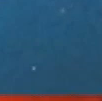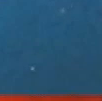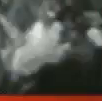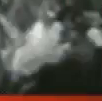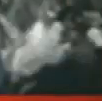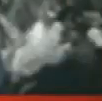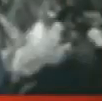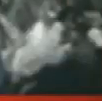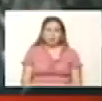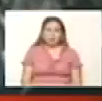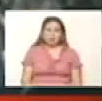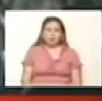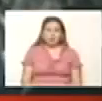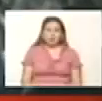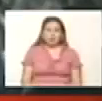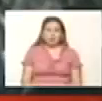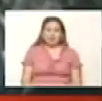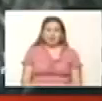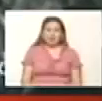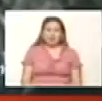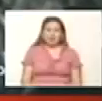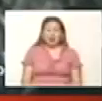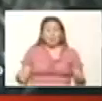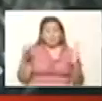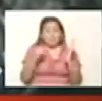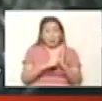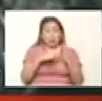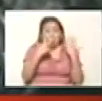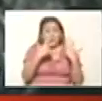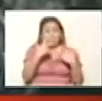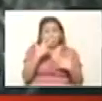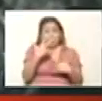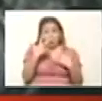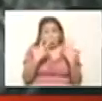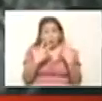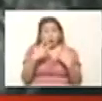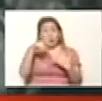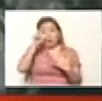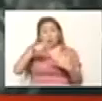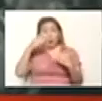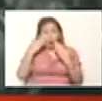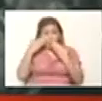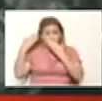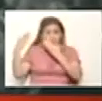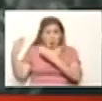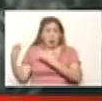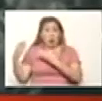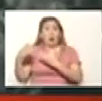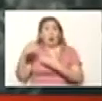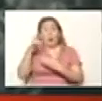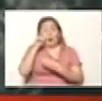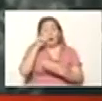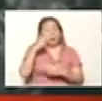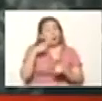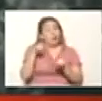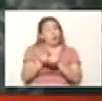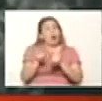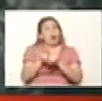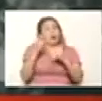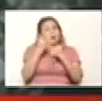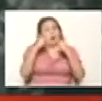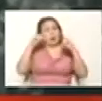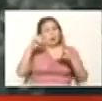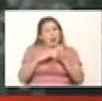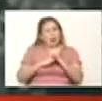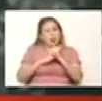Una Escuela. En esa página aparece toda la guía pedagógica de la clase que vamos a tener. Ahí aparece la biblioteca digital, ahí aparece